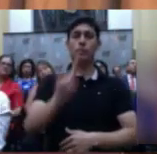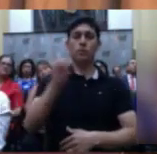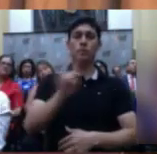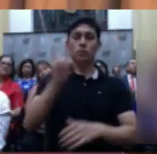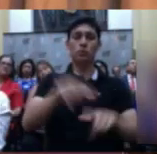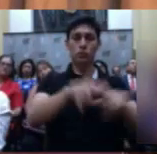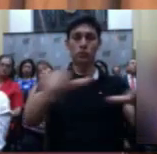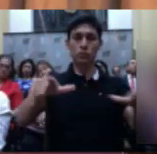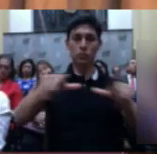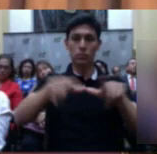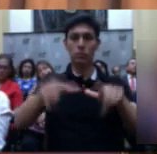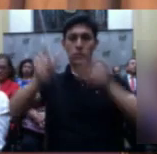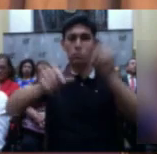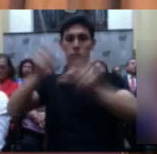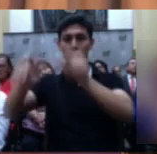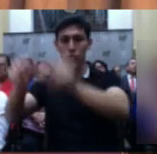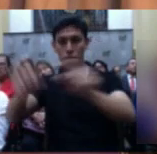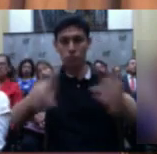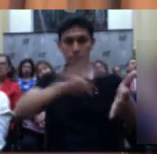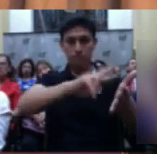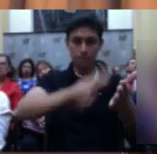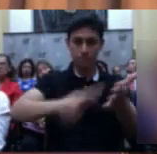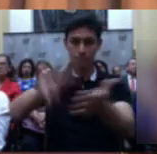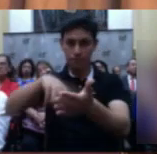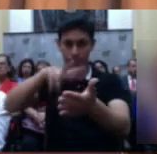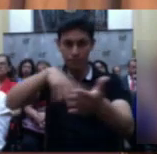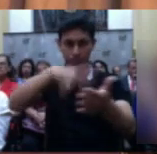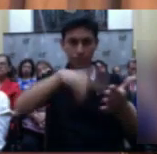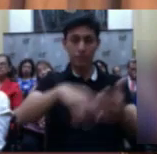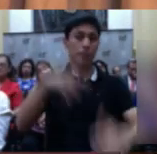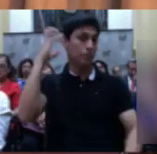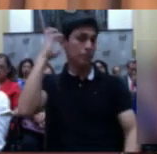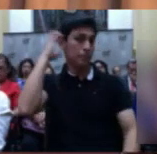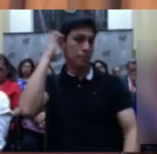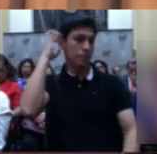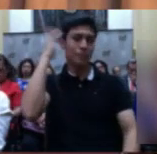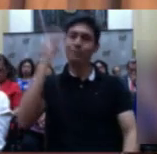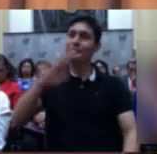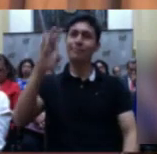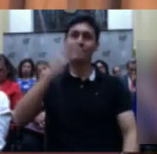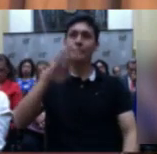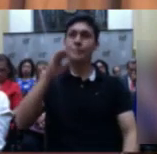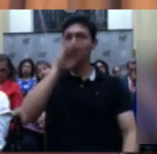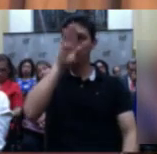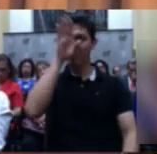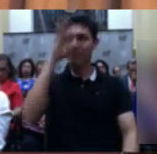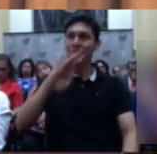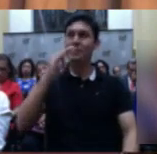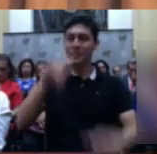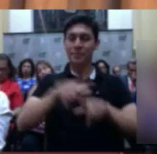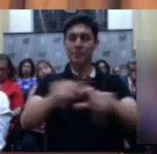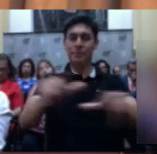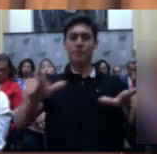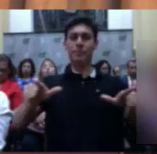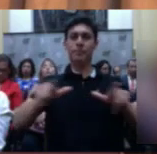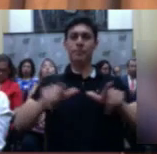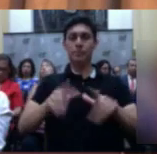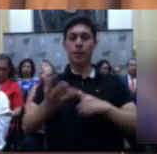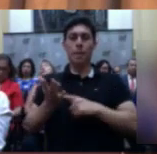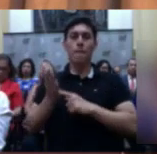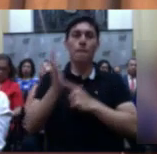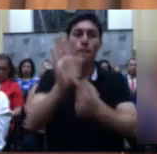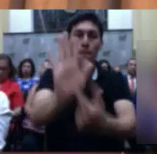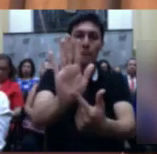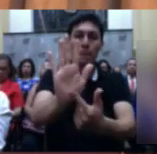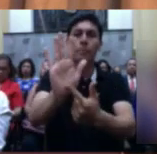públicos para la lectura. Miraflores se ha caracterizado siempre por ser un lugar que promueve el arte